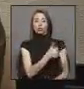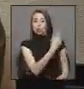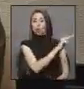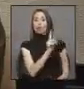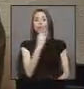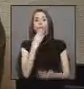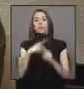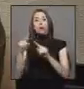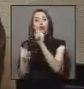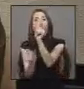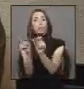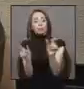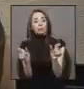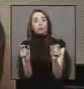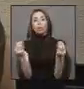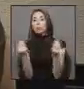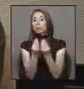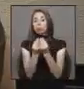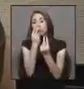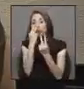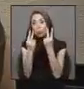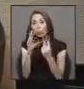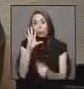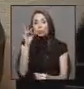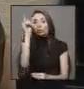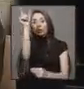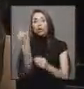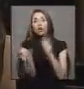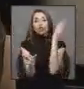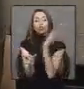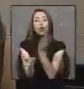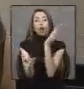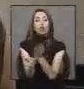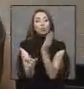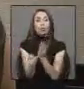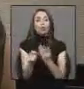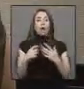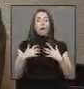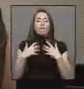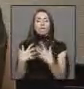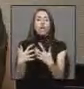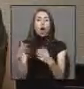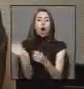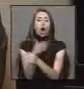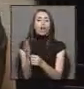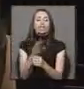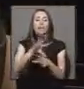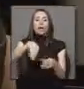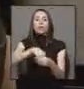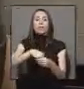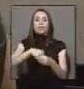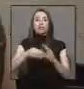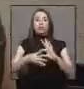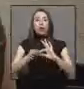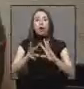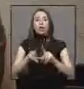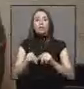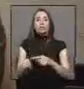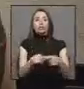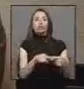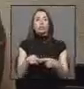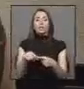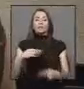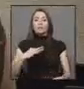esto es que se han conocido muchos casos de tortura y uso sistemático de violencia en organizaciones de la sociedad civil